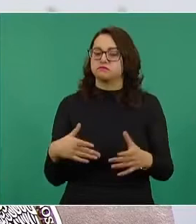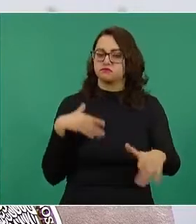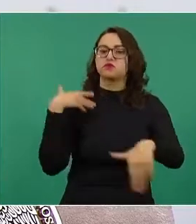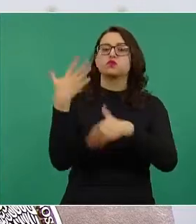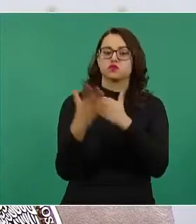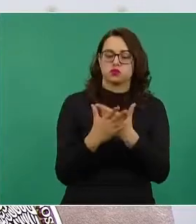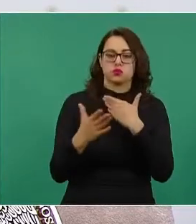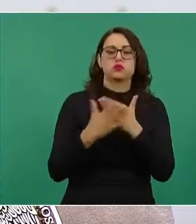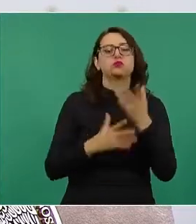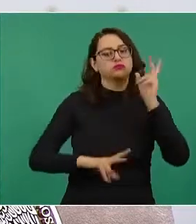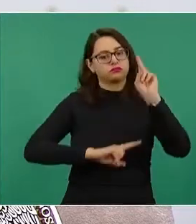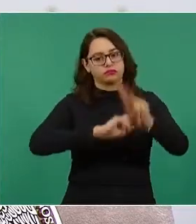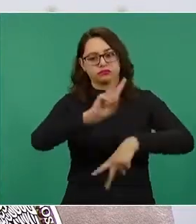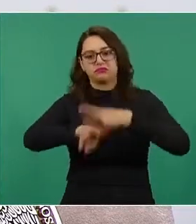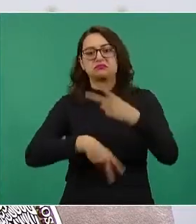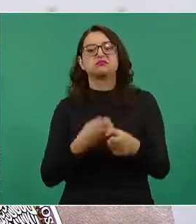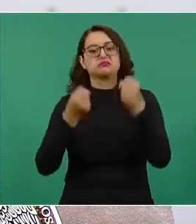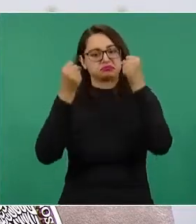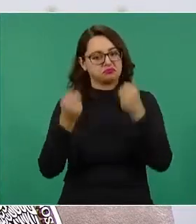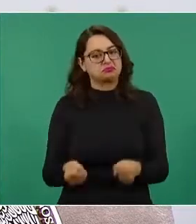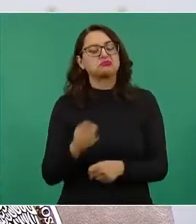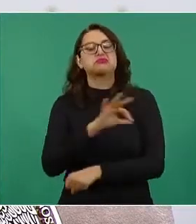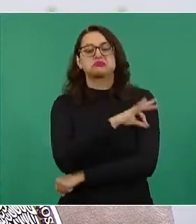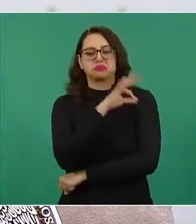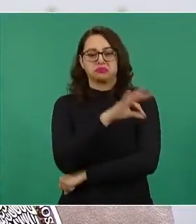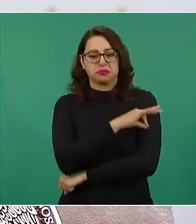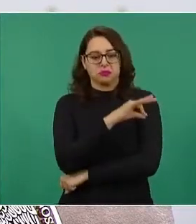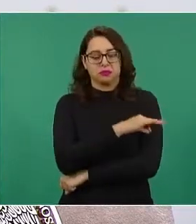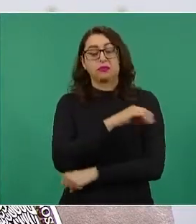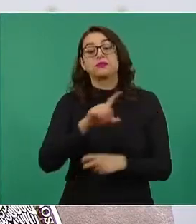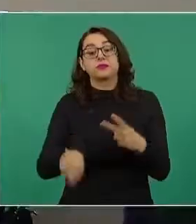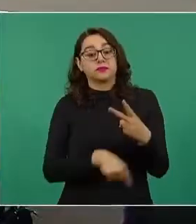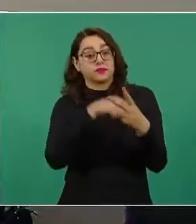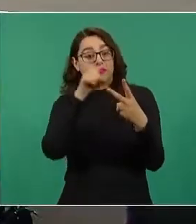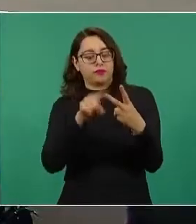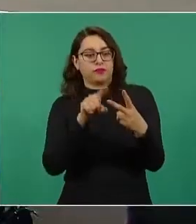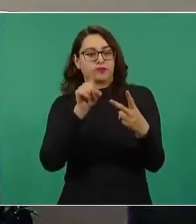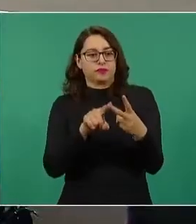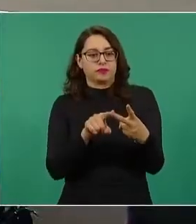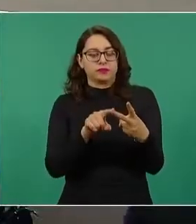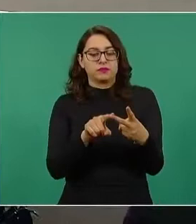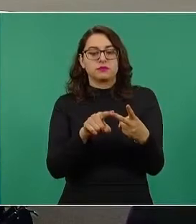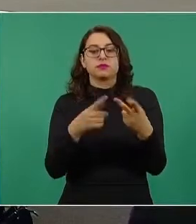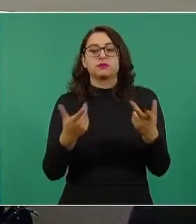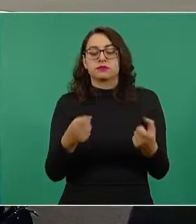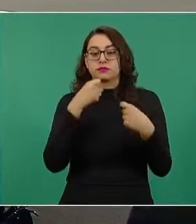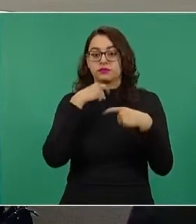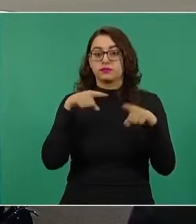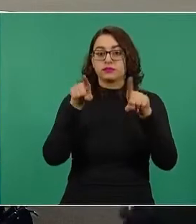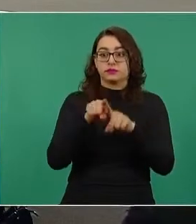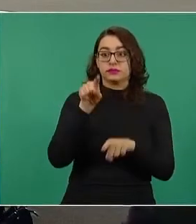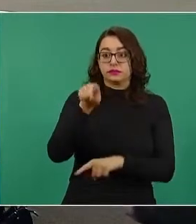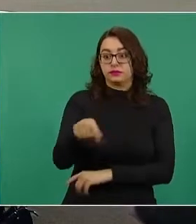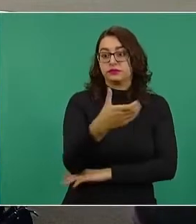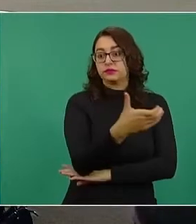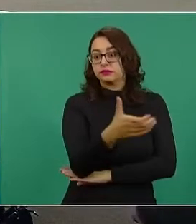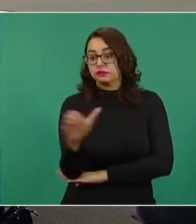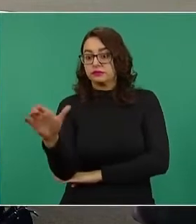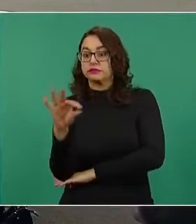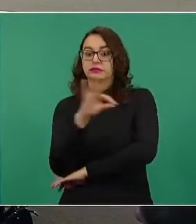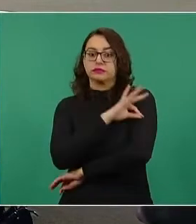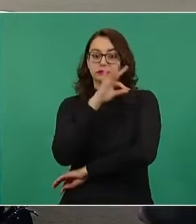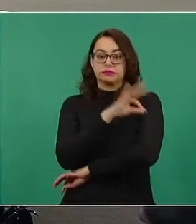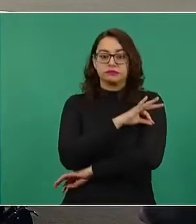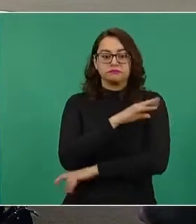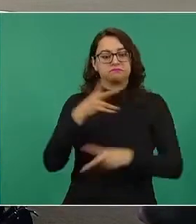estamos llegando a cada rincón del país. Lo segundo, expandir la cobertura en estas zonas rurales. Ha habido personas